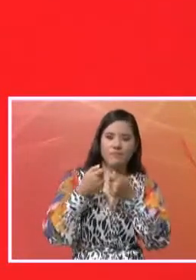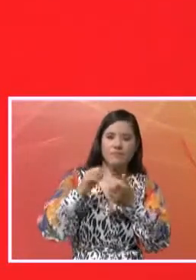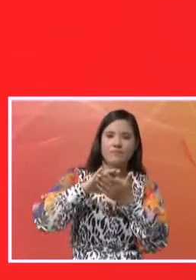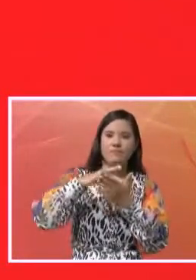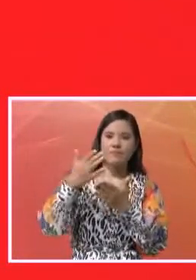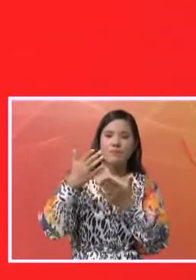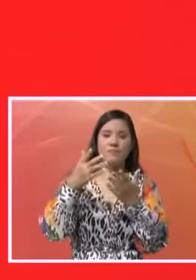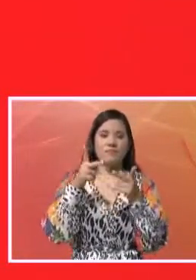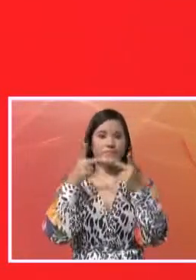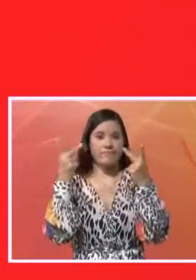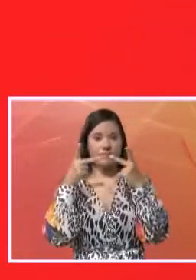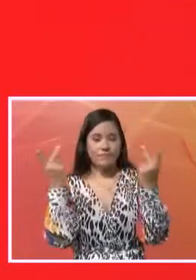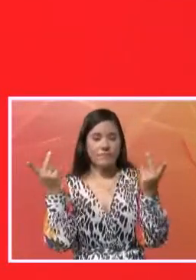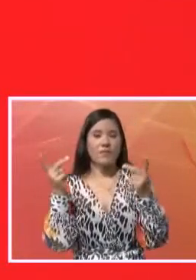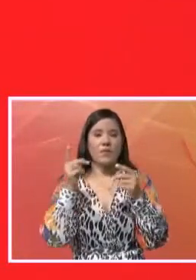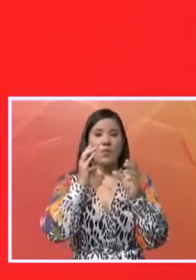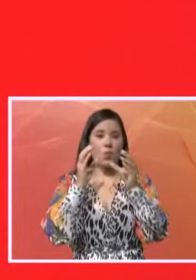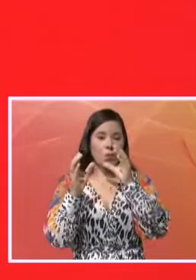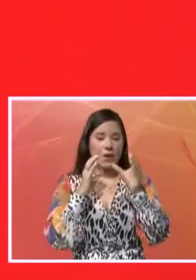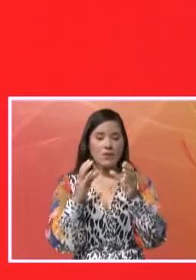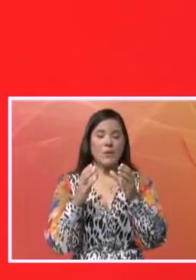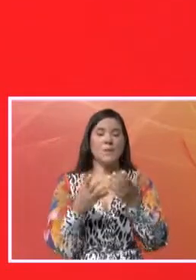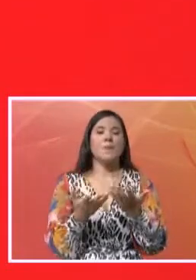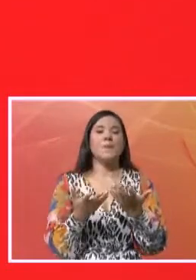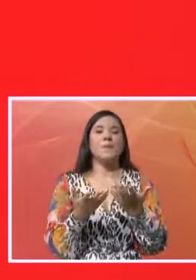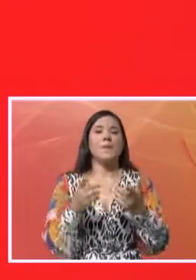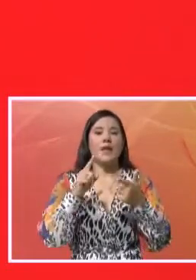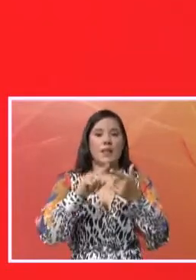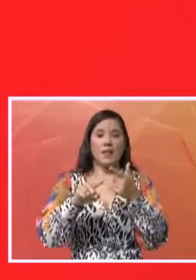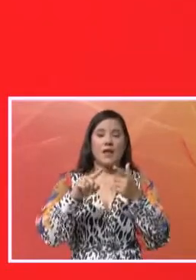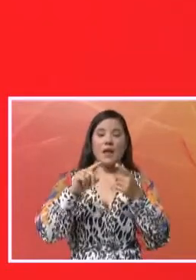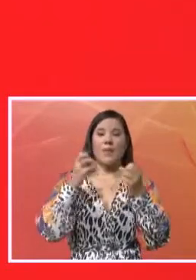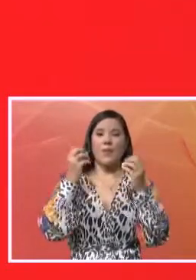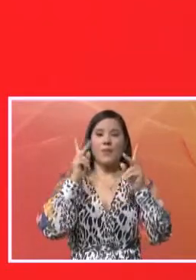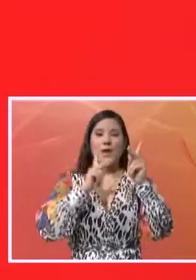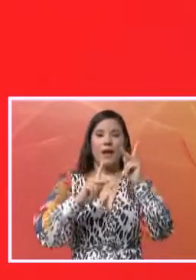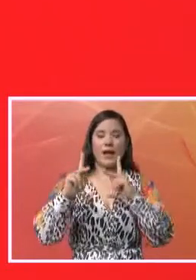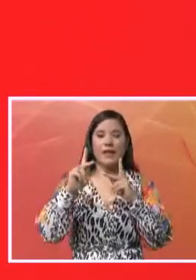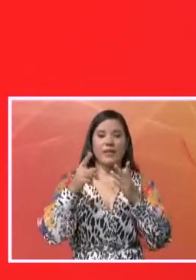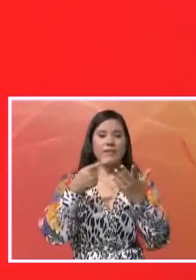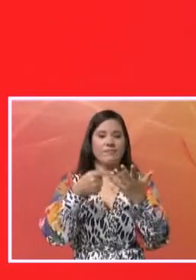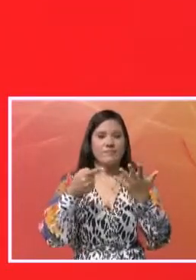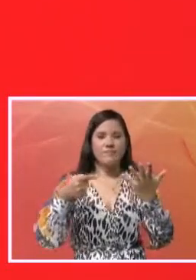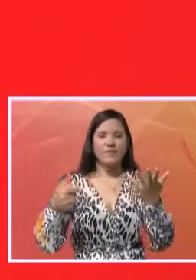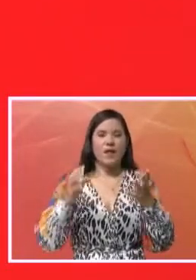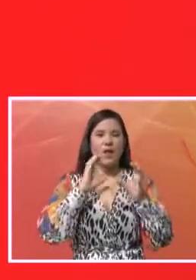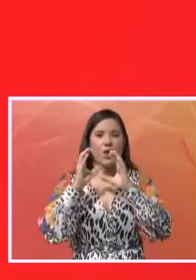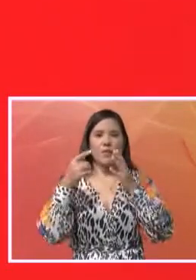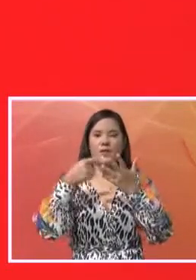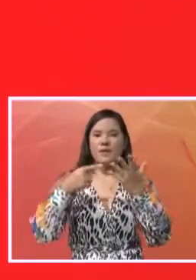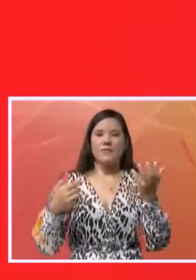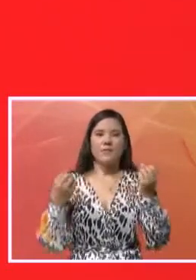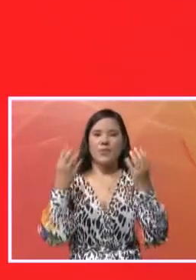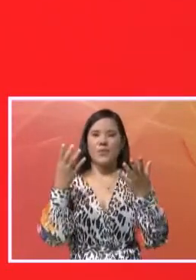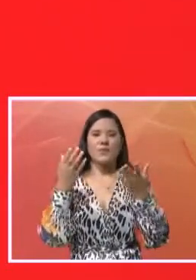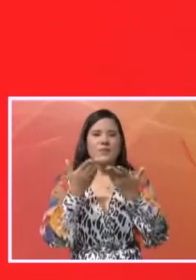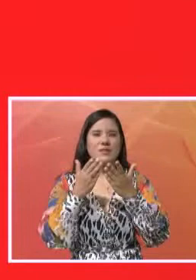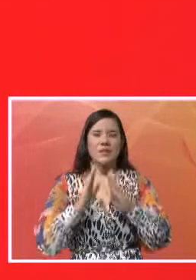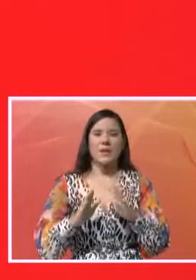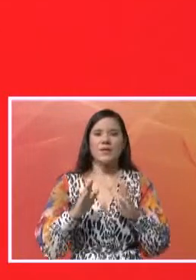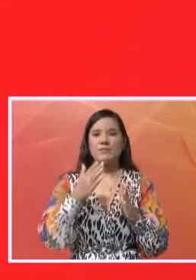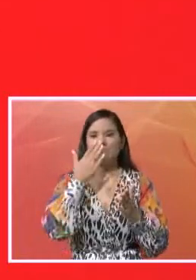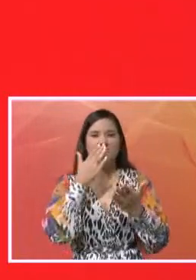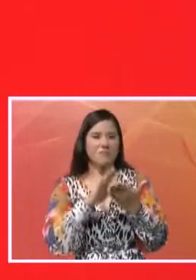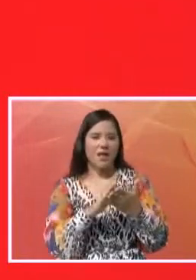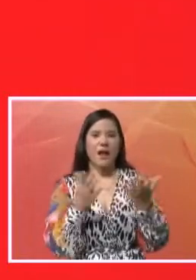prensa escrita y en los medios de comunicación de los afiliados quejándose por la falta del servicio nosotros hemos puesto la vida